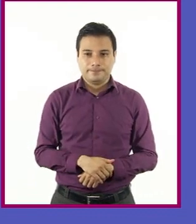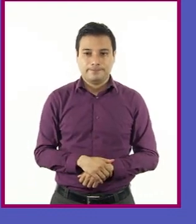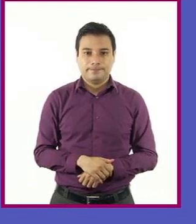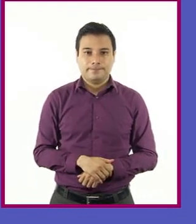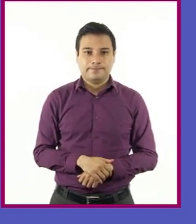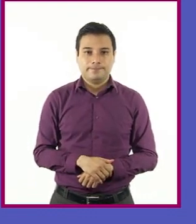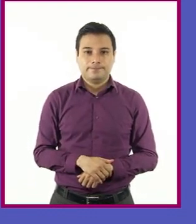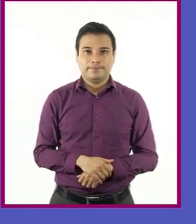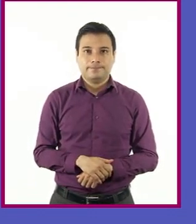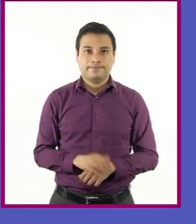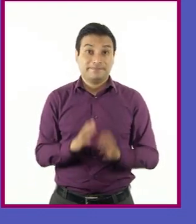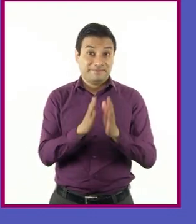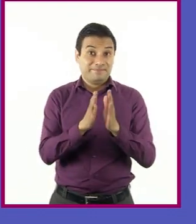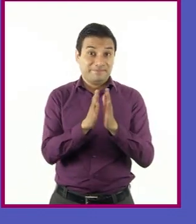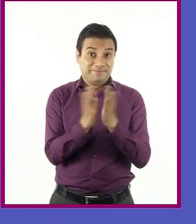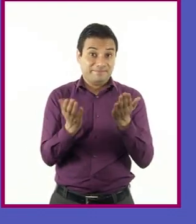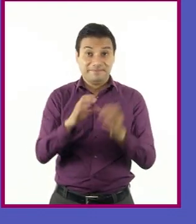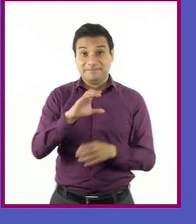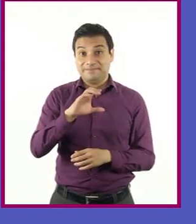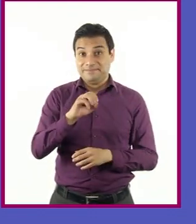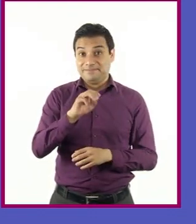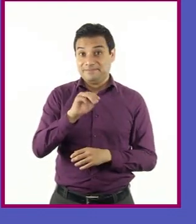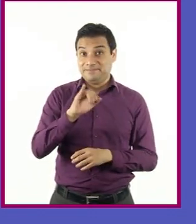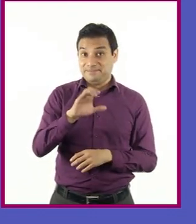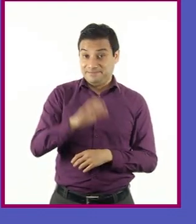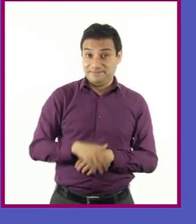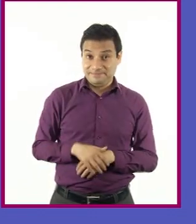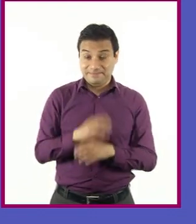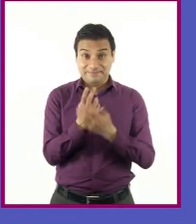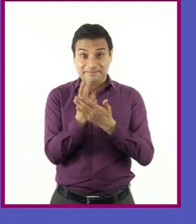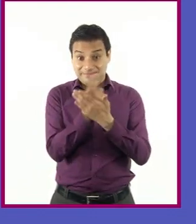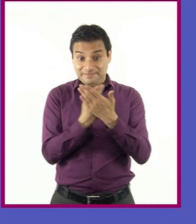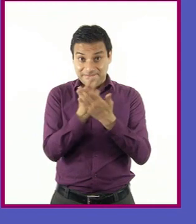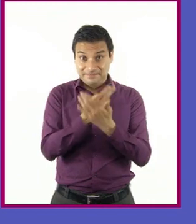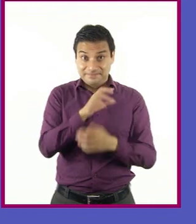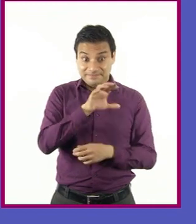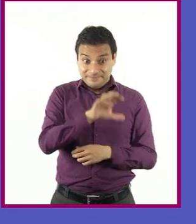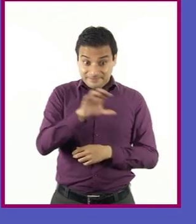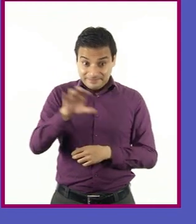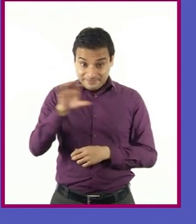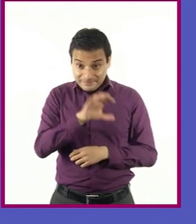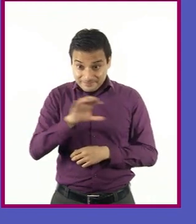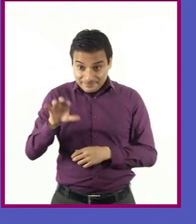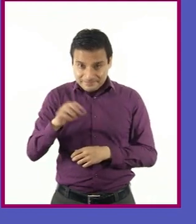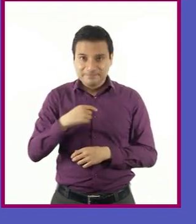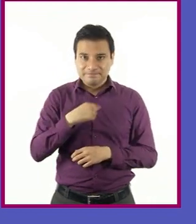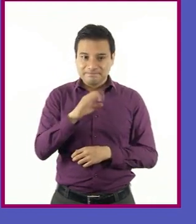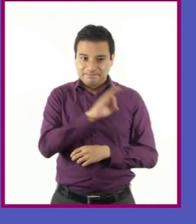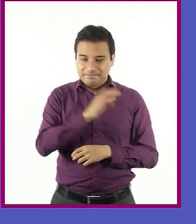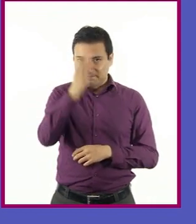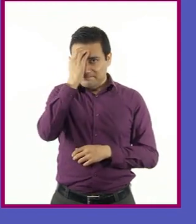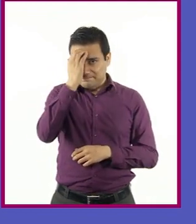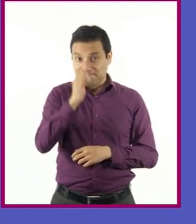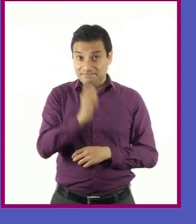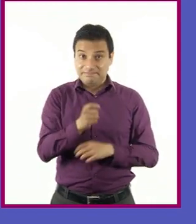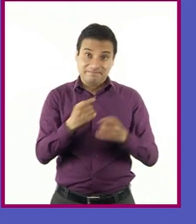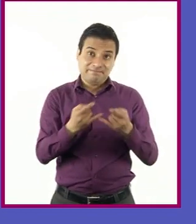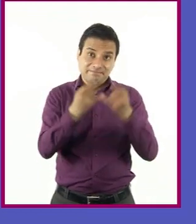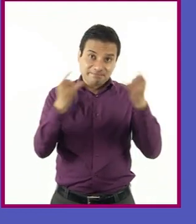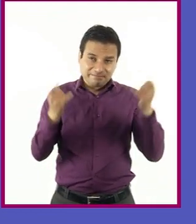Las imágenes en los cómics pueden ayudar a comunicar muchas historias con diferentes temáticas e intereses.